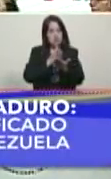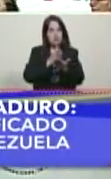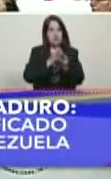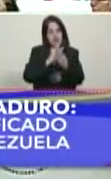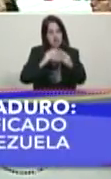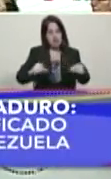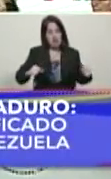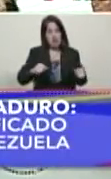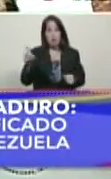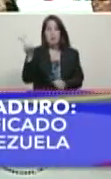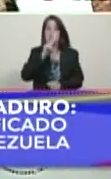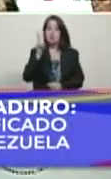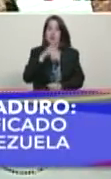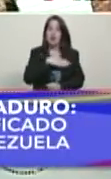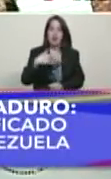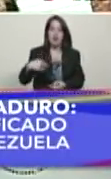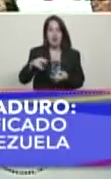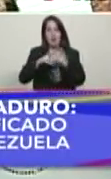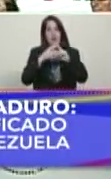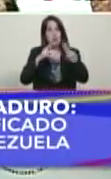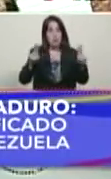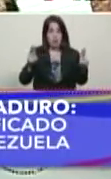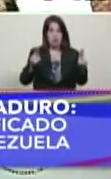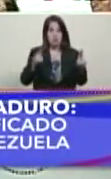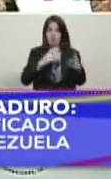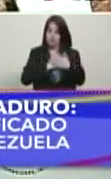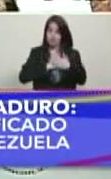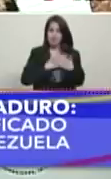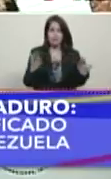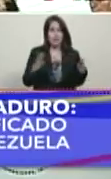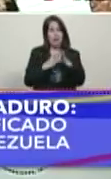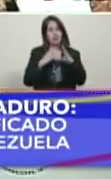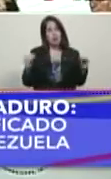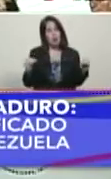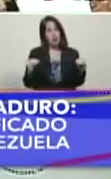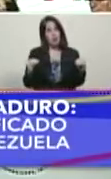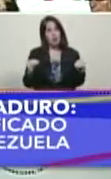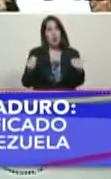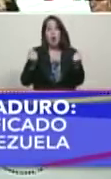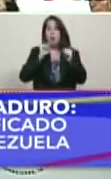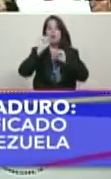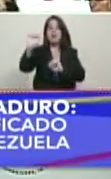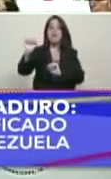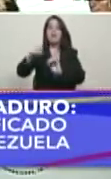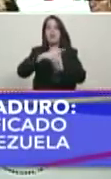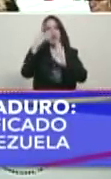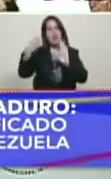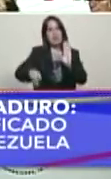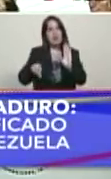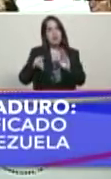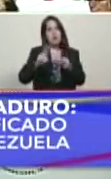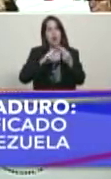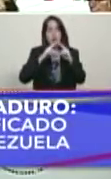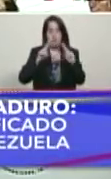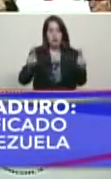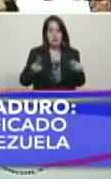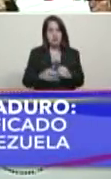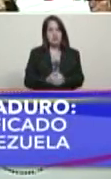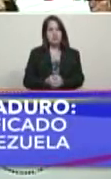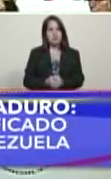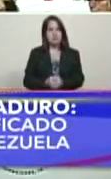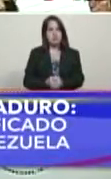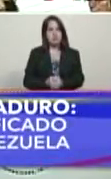quiere paz y está dispuesta a todo por defender el derecho a la paz algunos